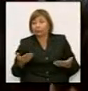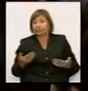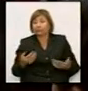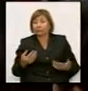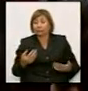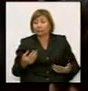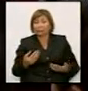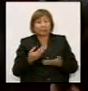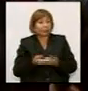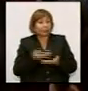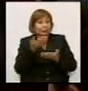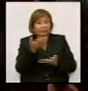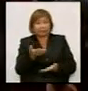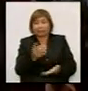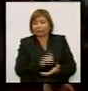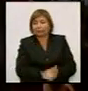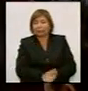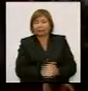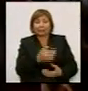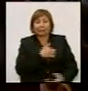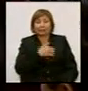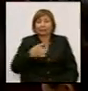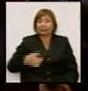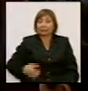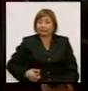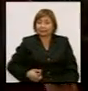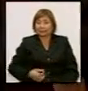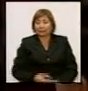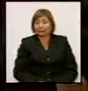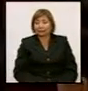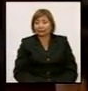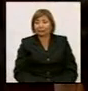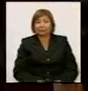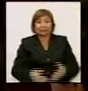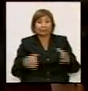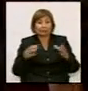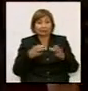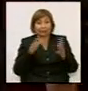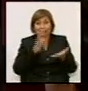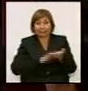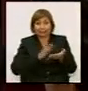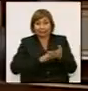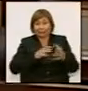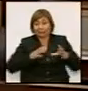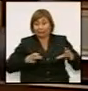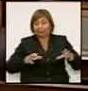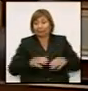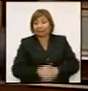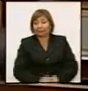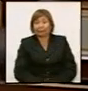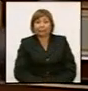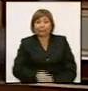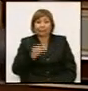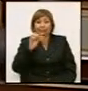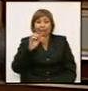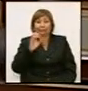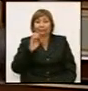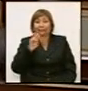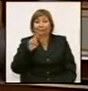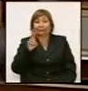había ofrecido la presidencia de la Constituyente a Genaro